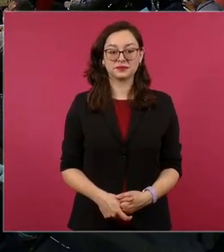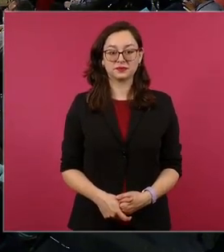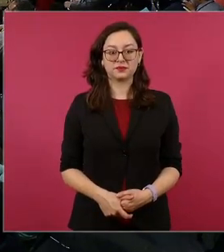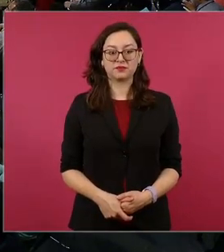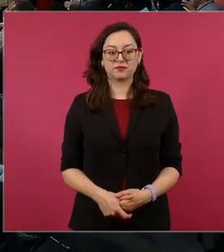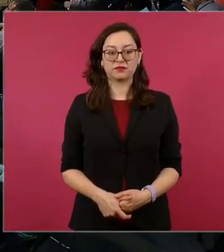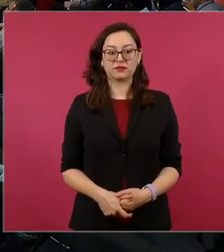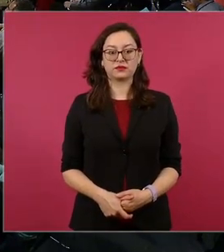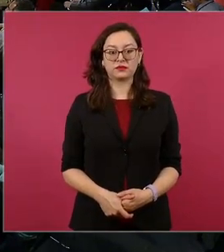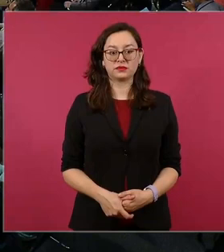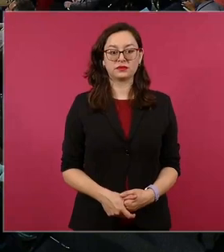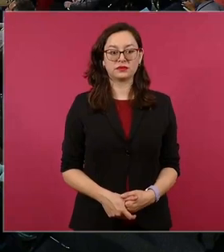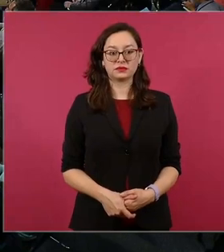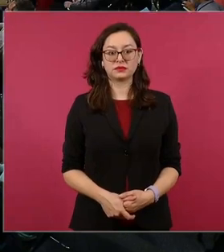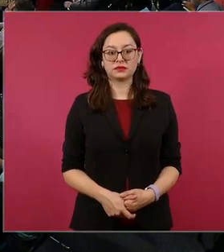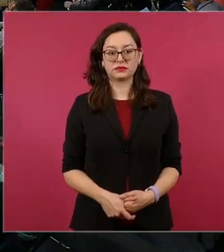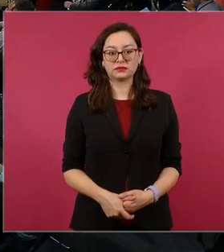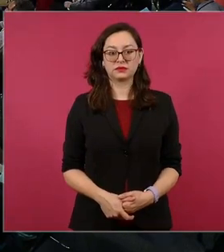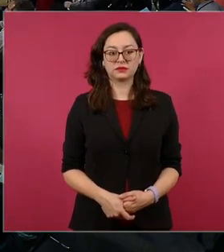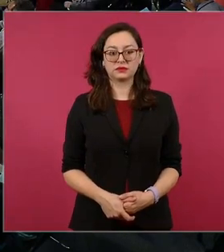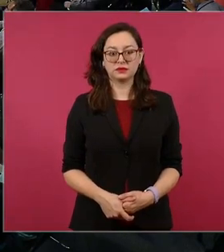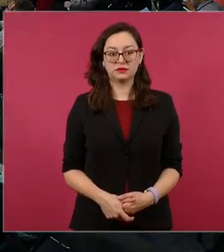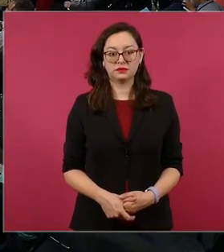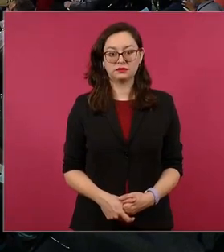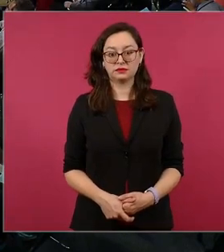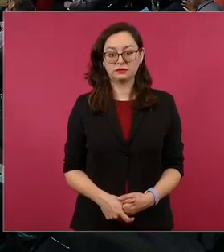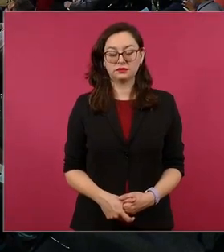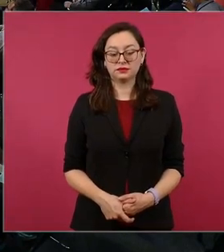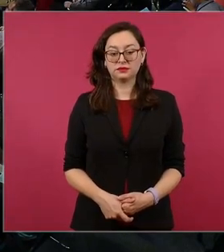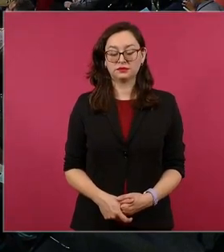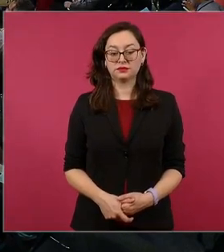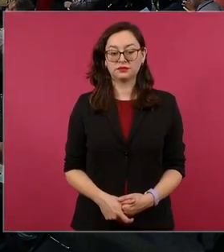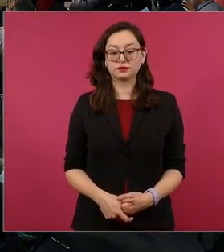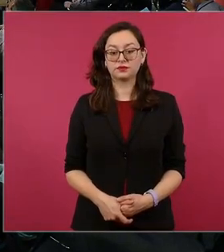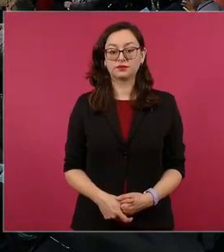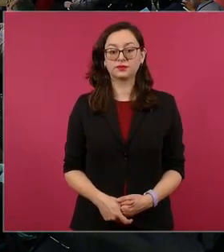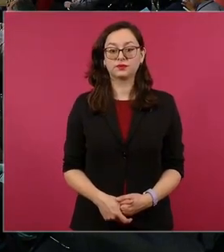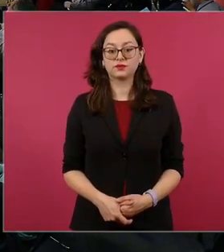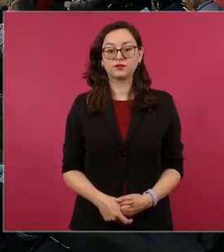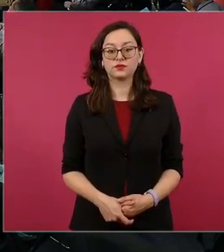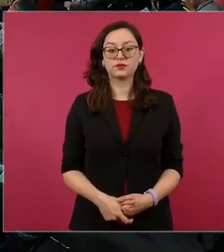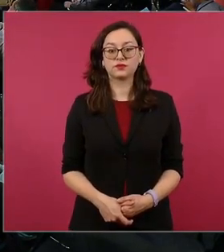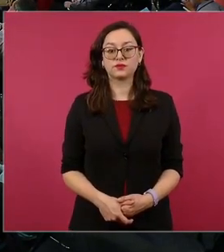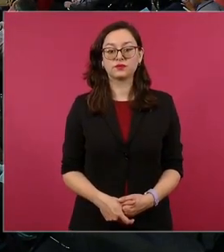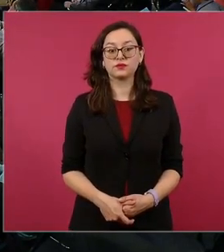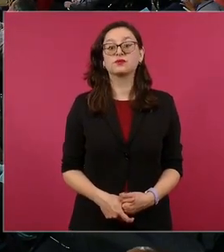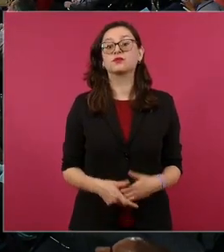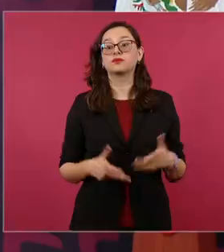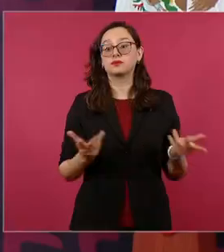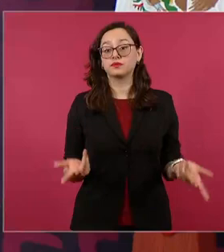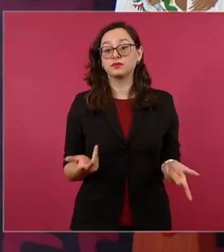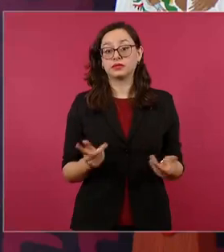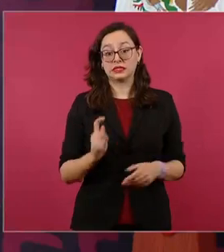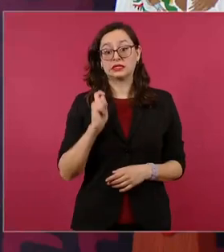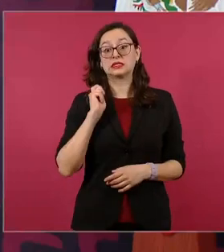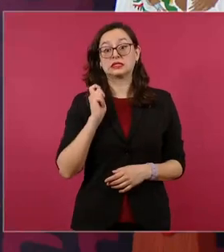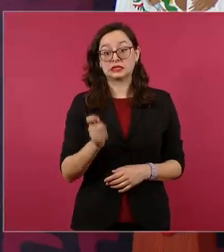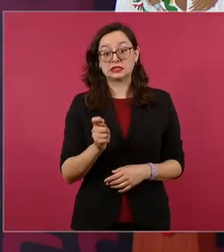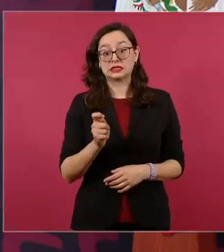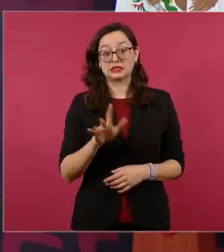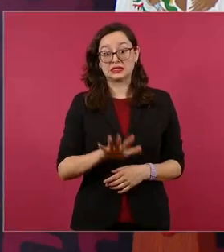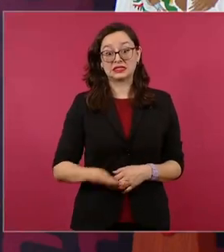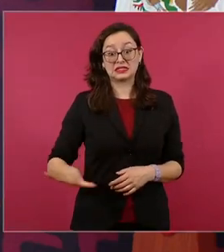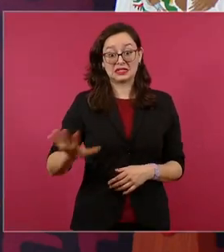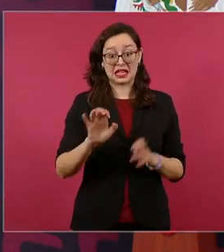Entonces, este camino va a ayudar a comunicar a todos los pueblos de la Sierra